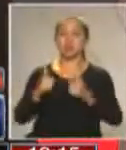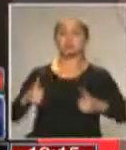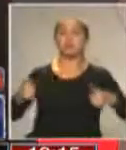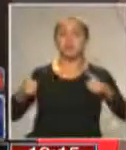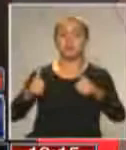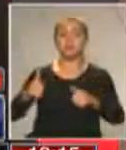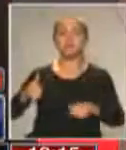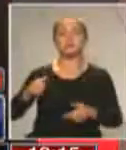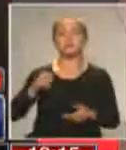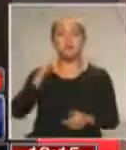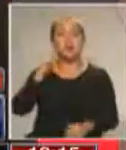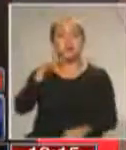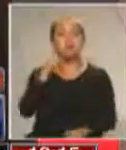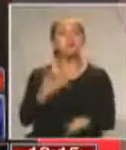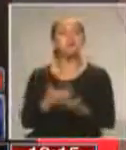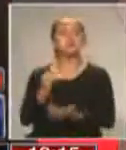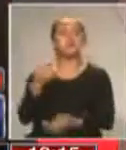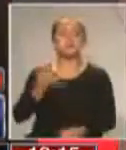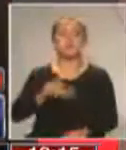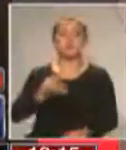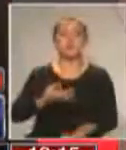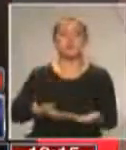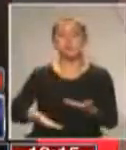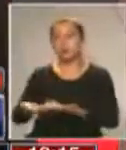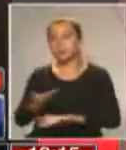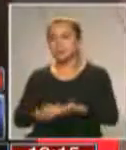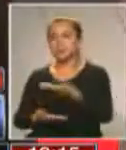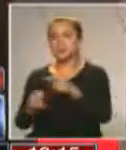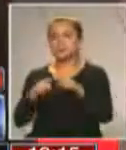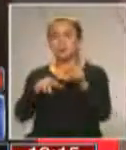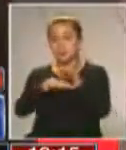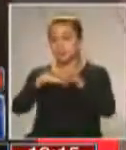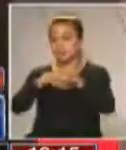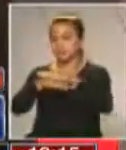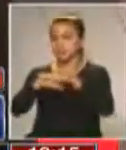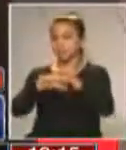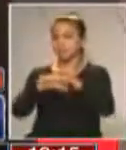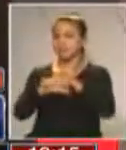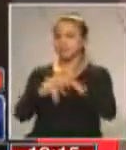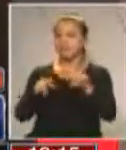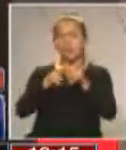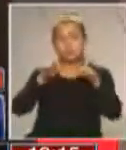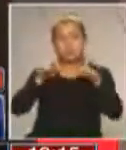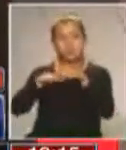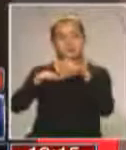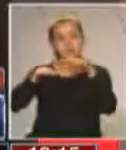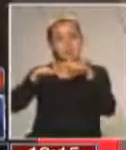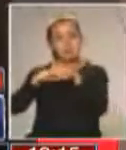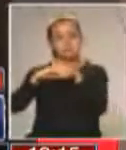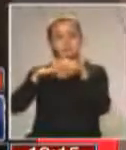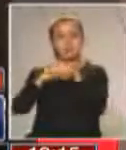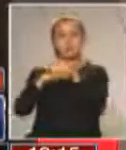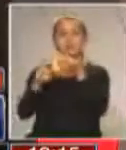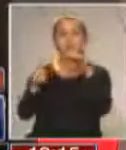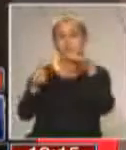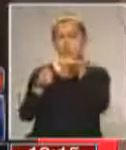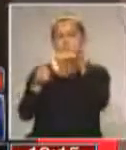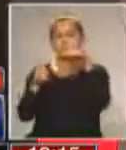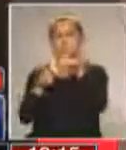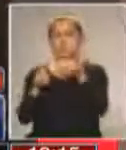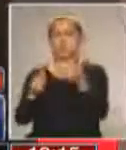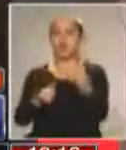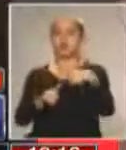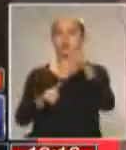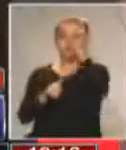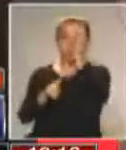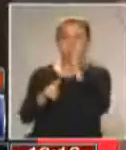ver que efectivamente no haya habido tráfico de influencia. Que al final es presionar para a una autoridad o a otro funcionario para